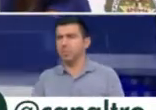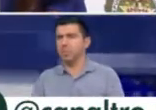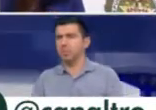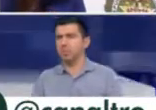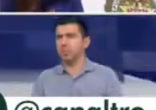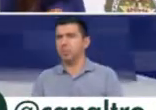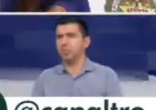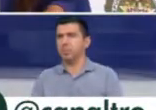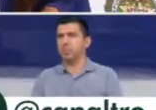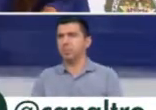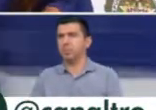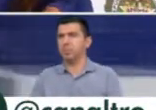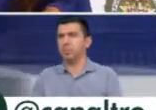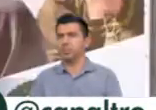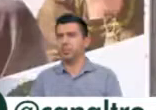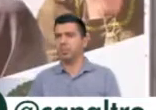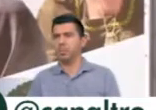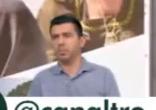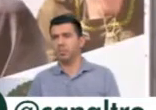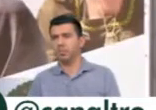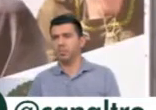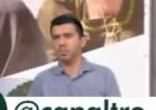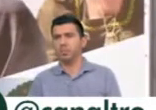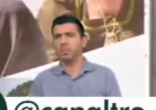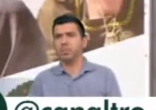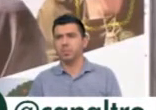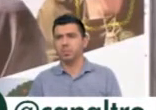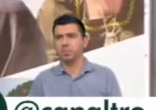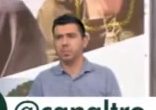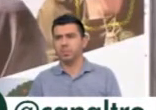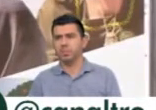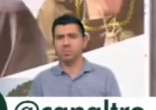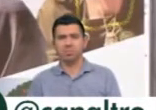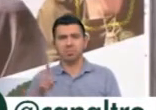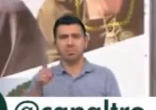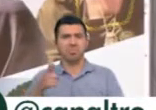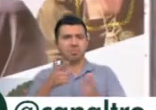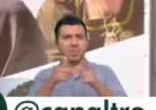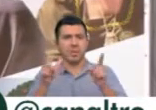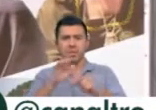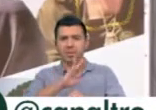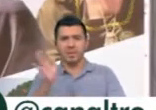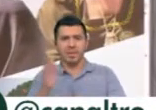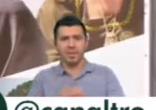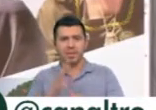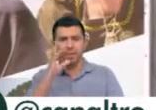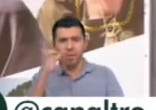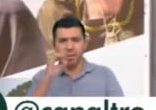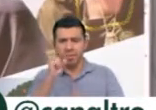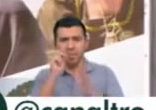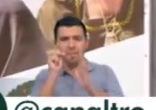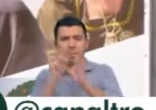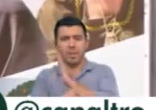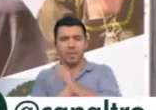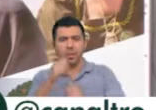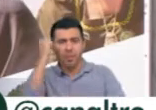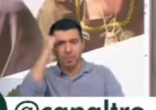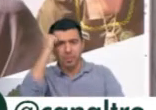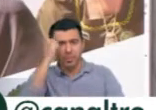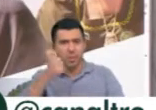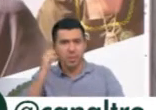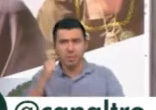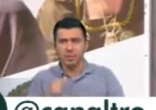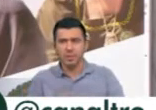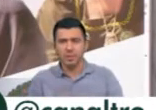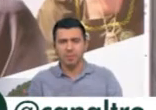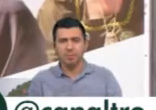Karen, buenas tardes. Conocimos que en las últimas horas quedó en libertad el presunto asesino del docente en el Parque de la Flora. De otra parte, las